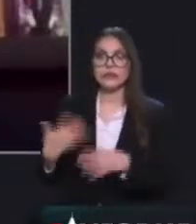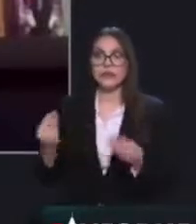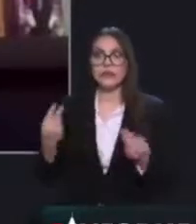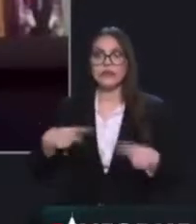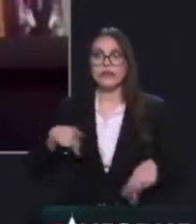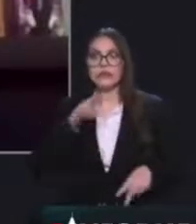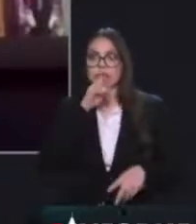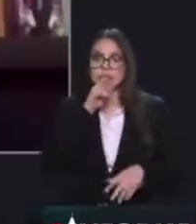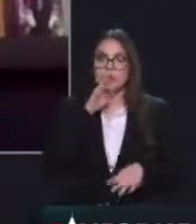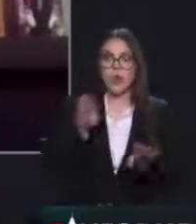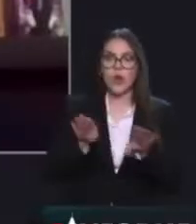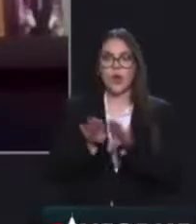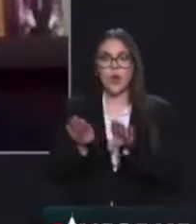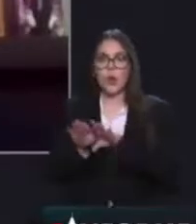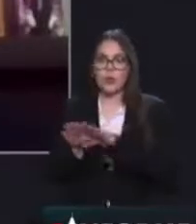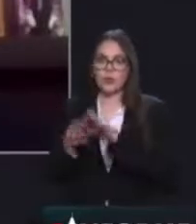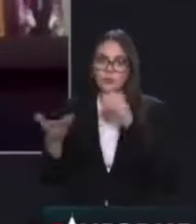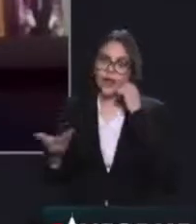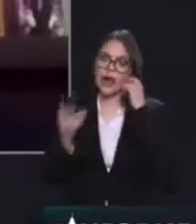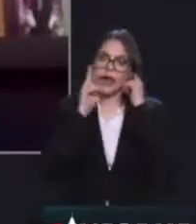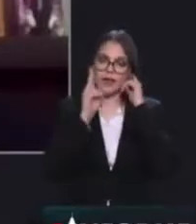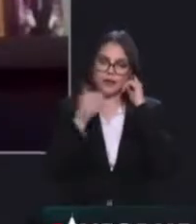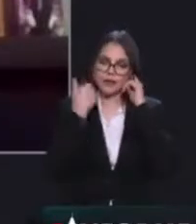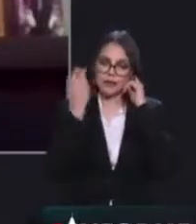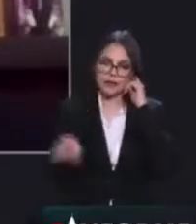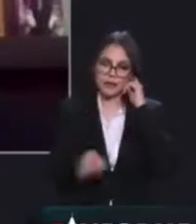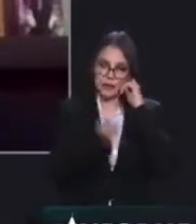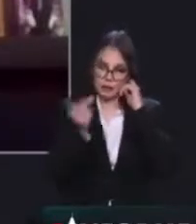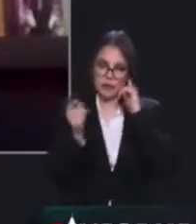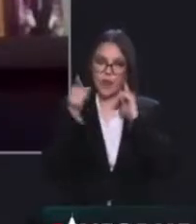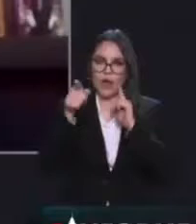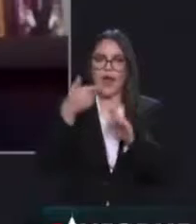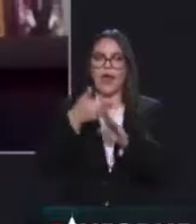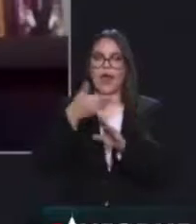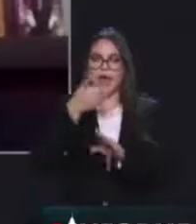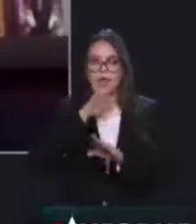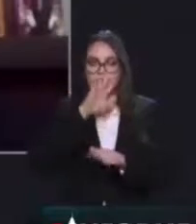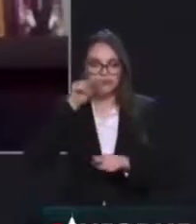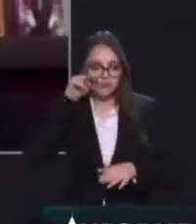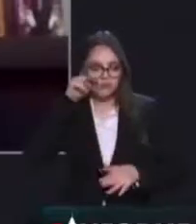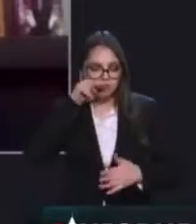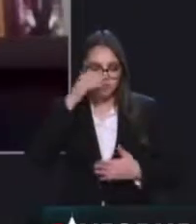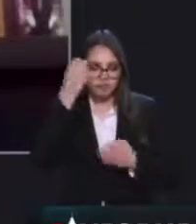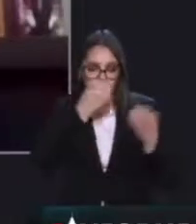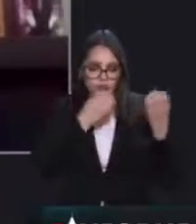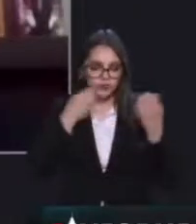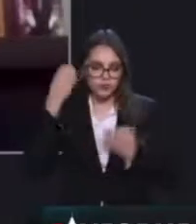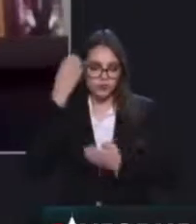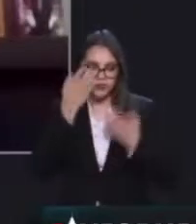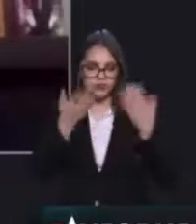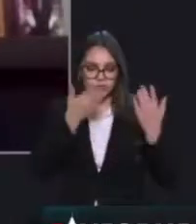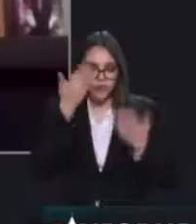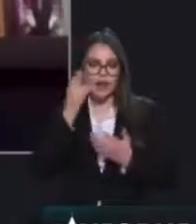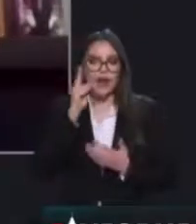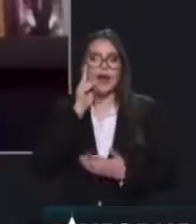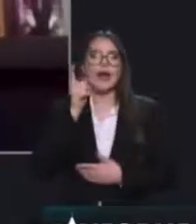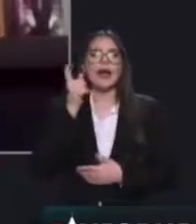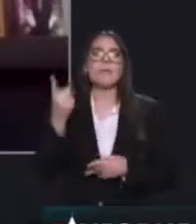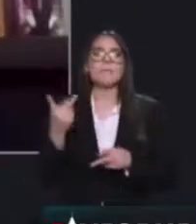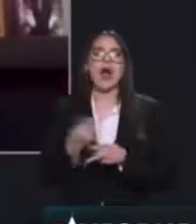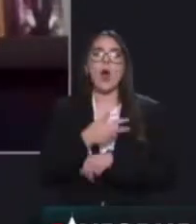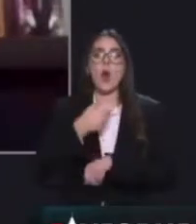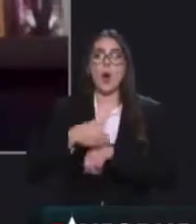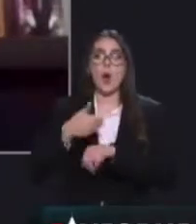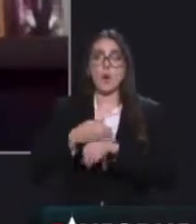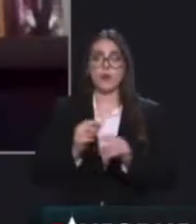pues así como decimonónicas, ¿no? A ver, tú te echaste un clavado en los datos. Una cosa son los